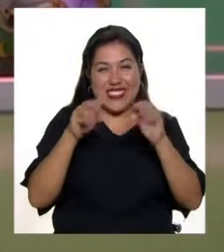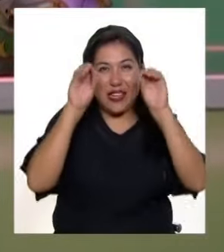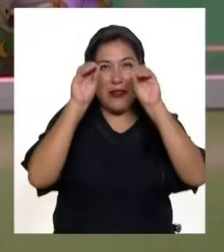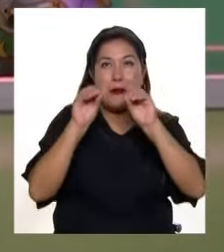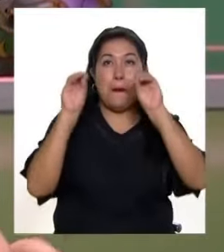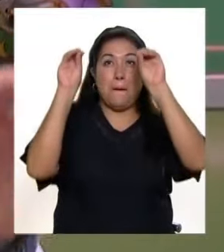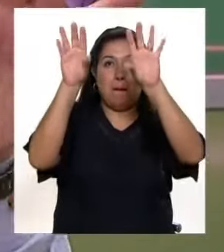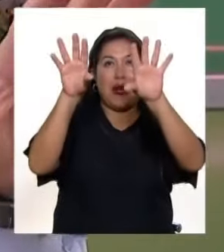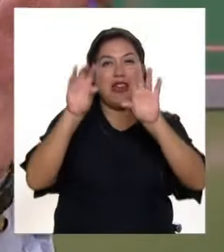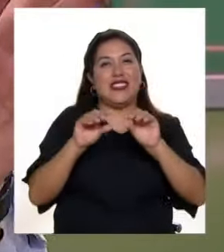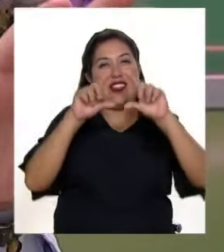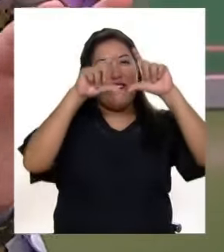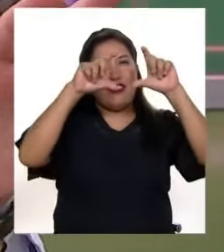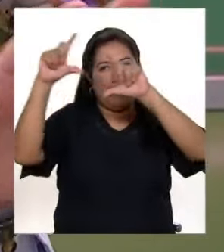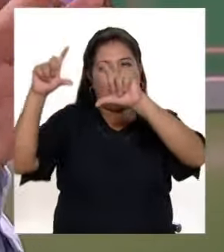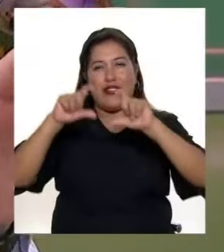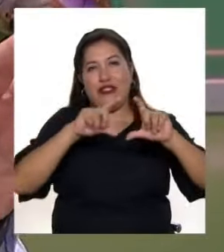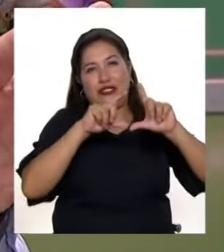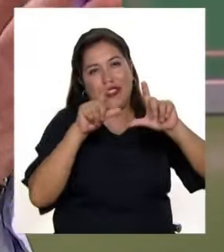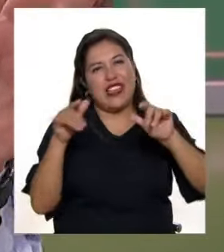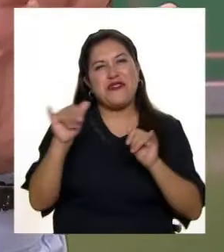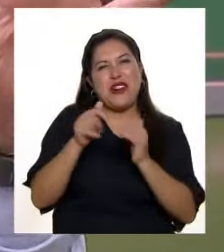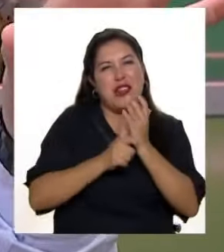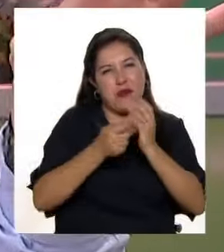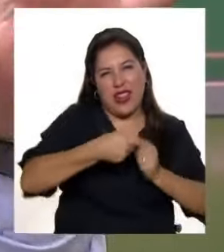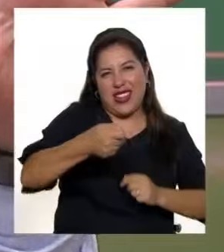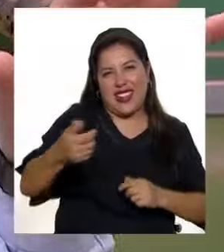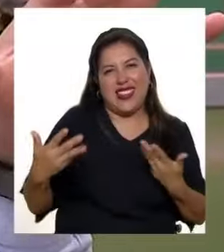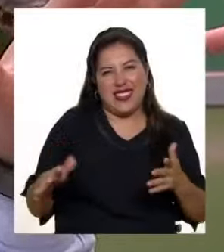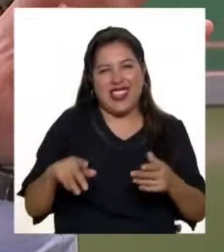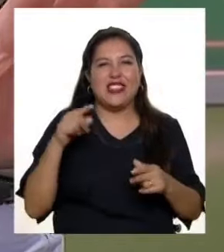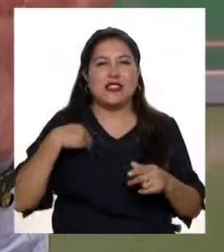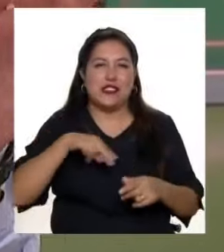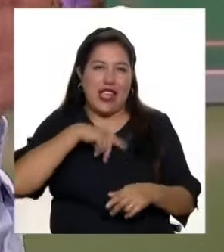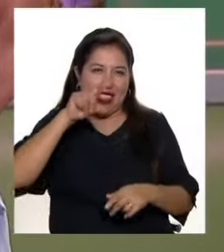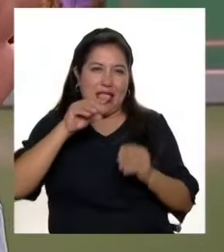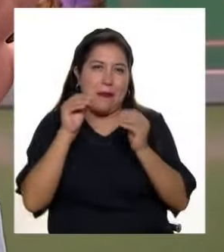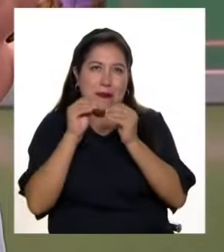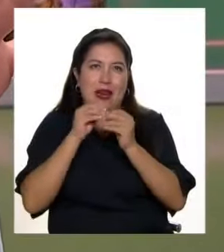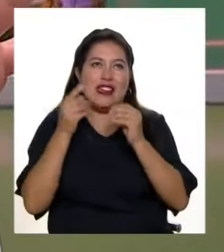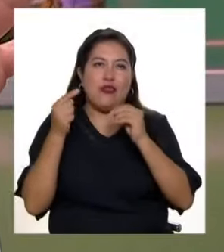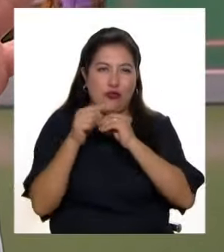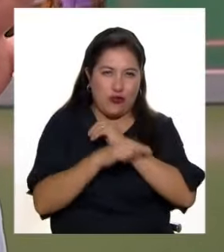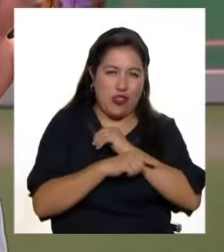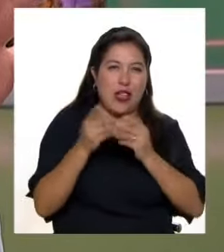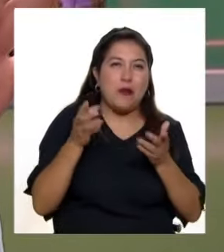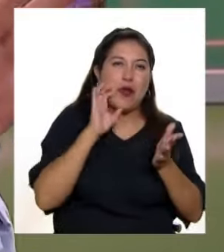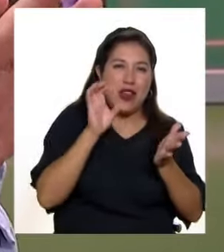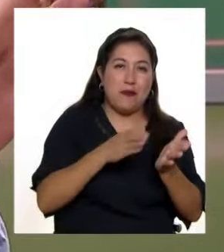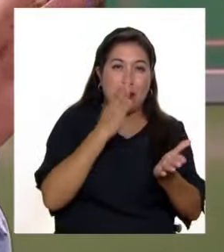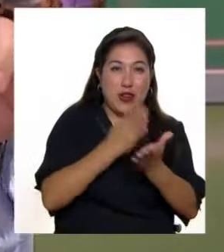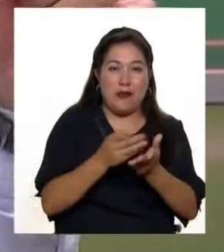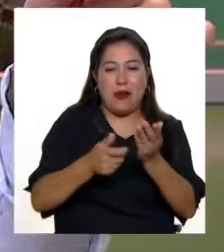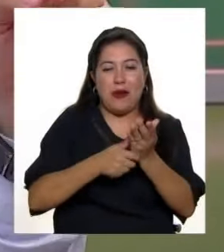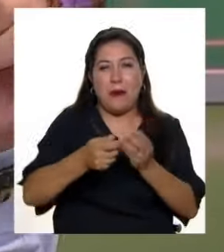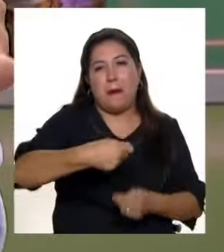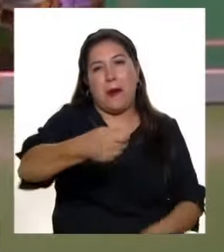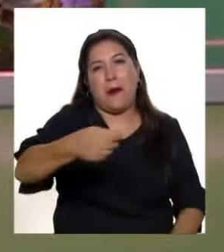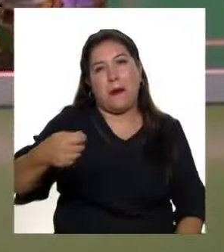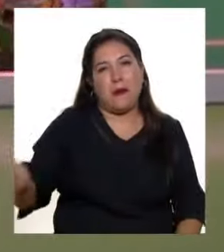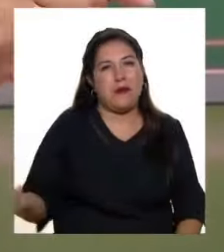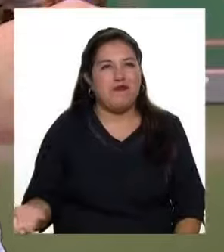a un montón, ¿no? Y ajá, eso hay que profesionalizarlo, porque el problema es que cuando haces ese eco del volante, uh-huh, no funciona, pues, porque claro, es